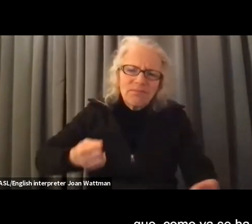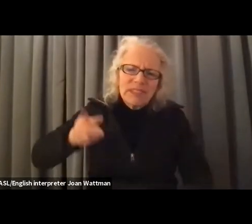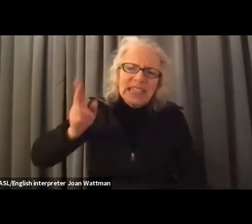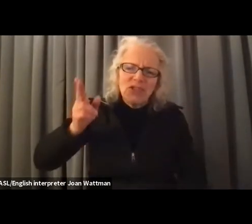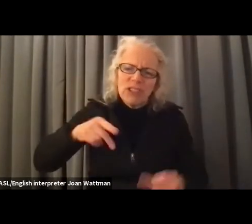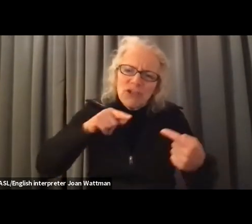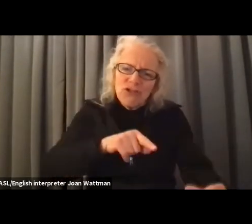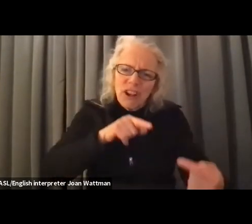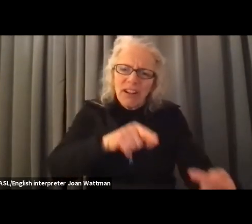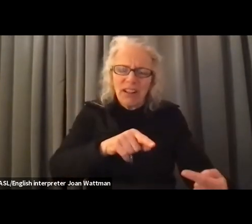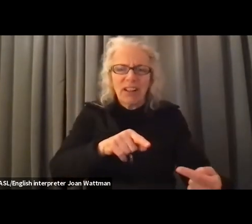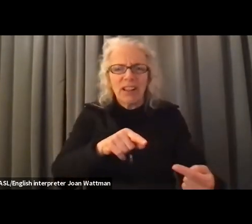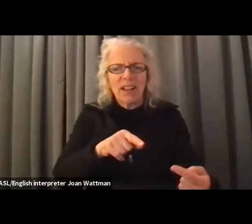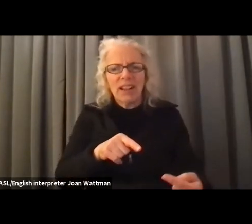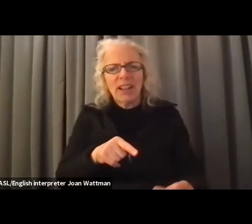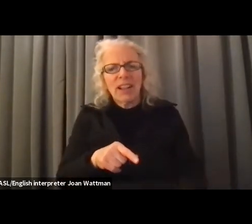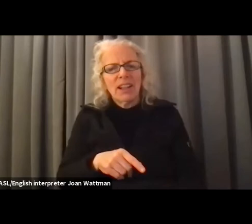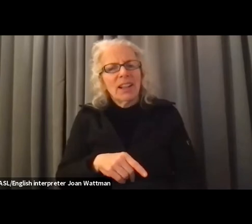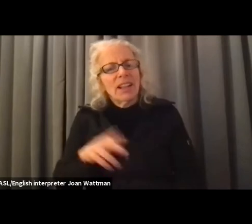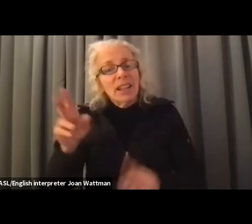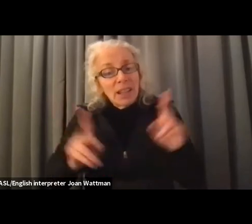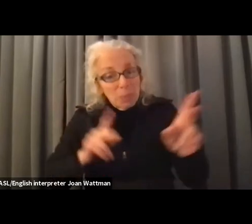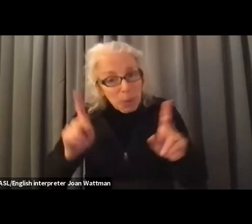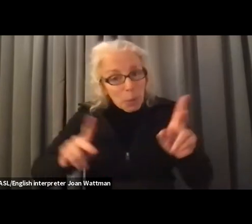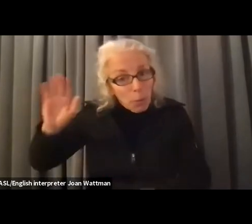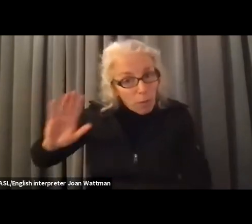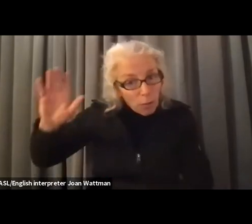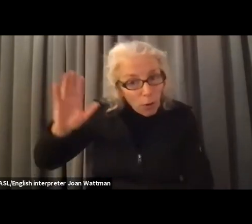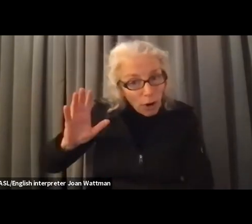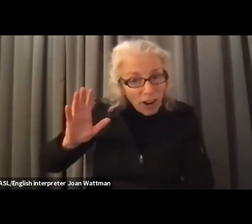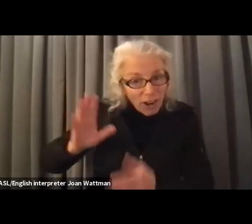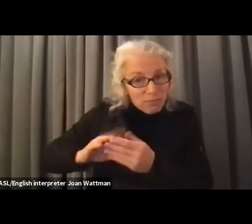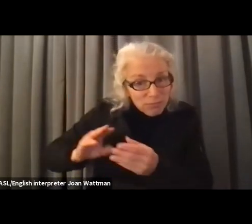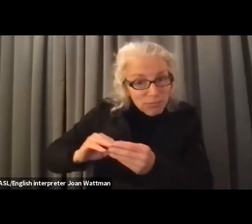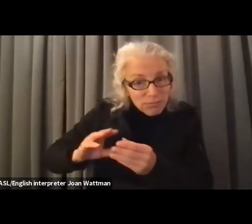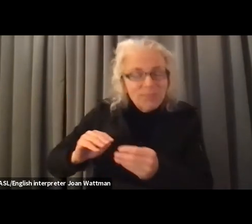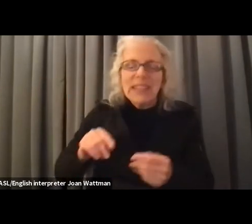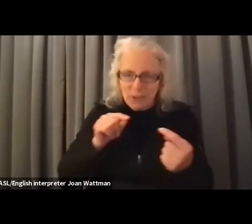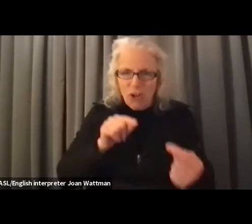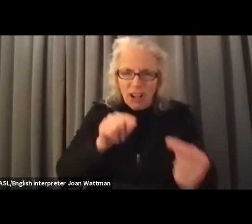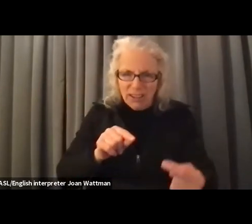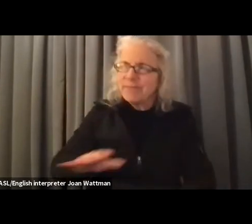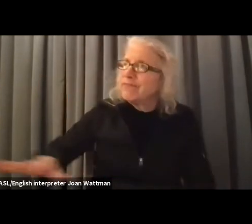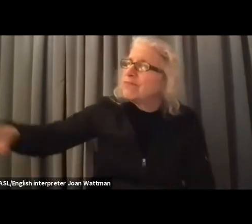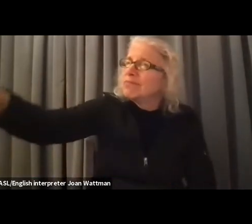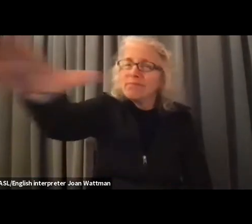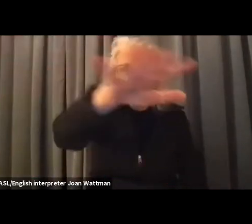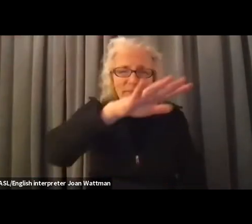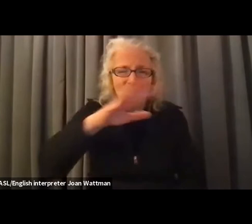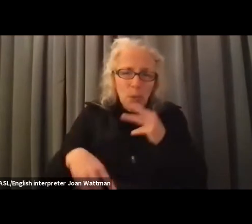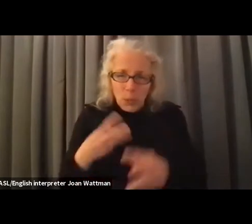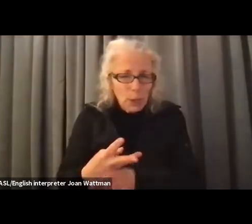antecedieron, se cruza y se teje en el mundo. Ese territorio La Toma,